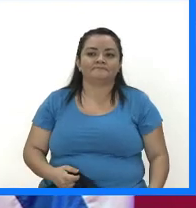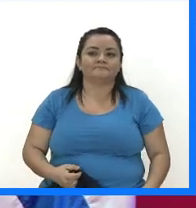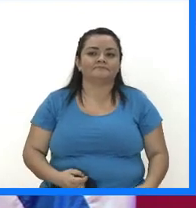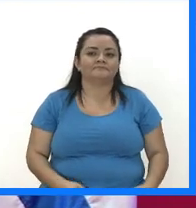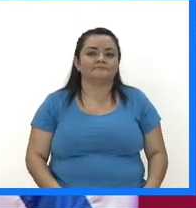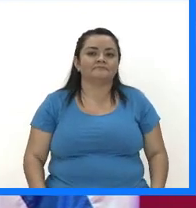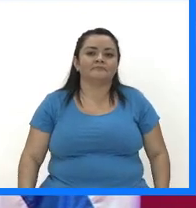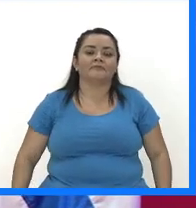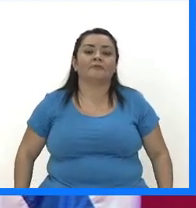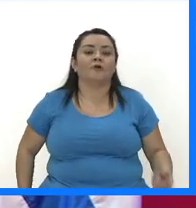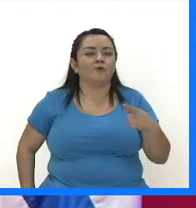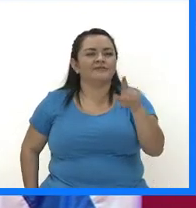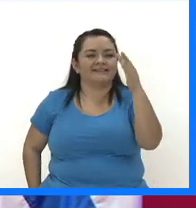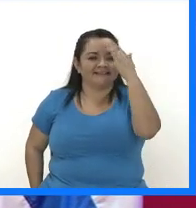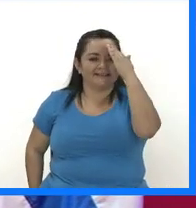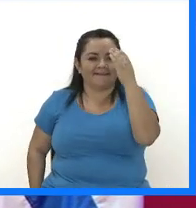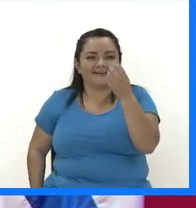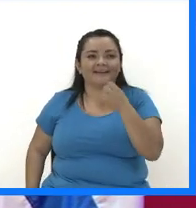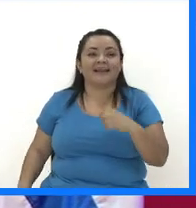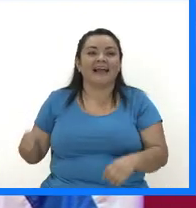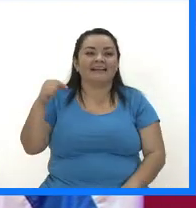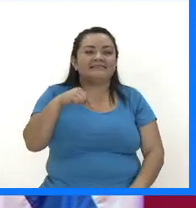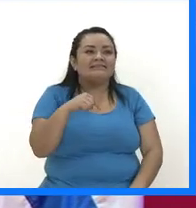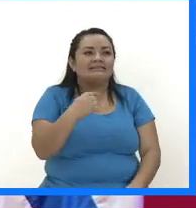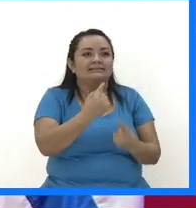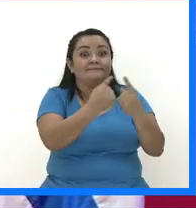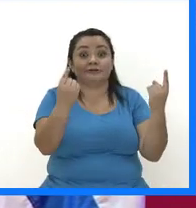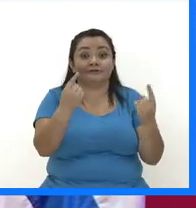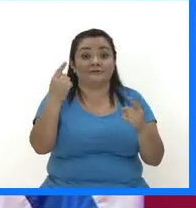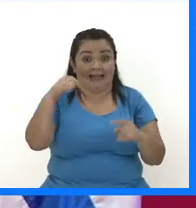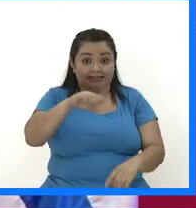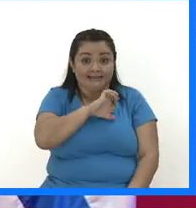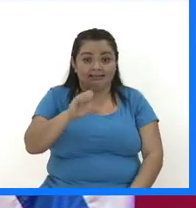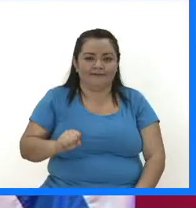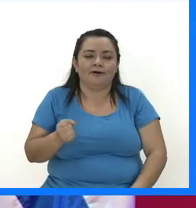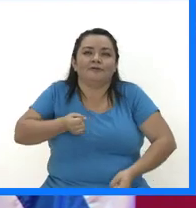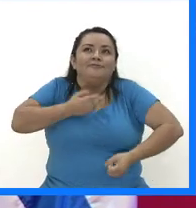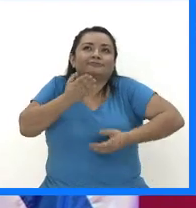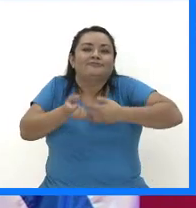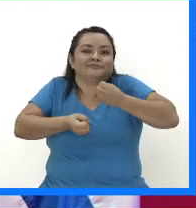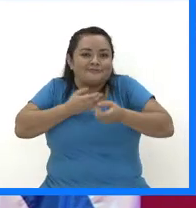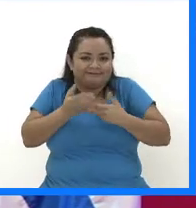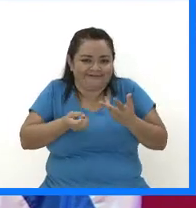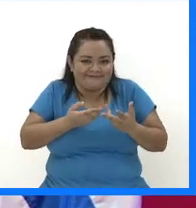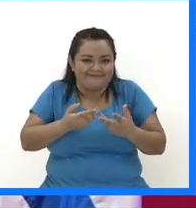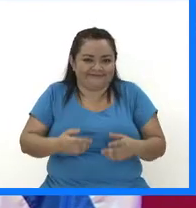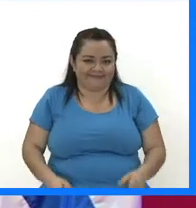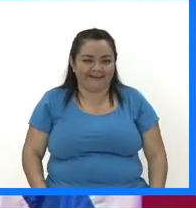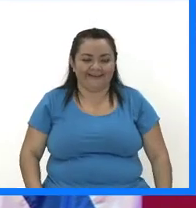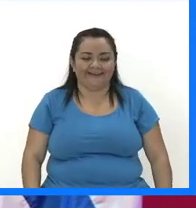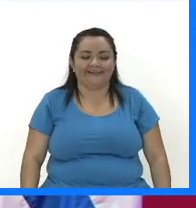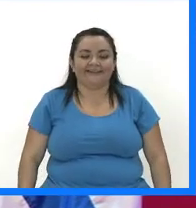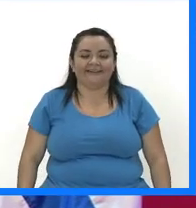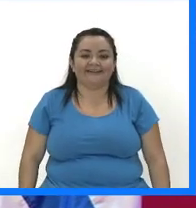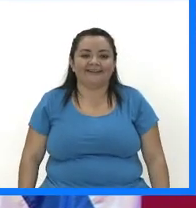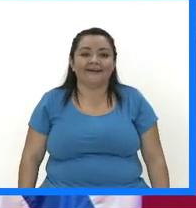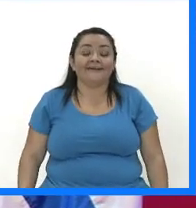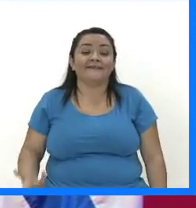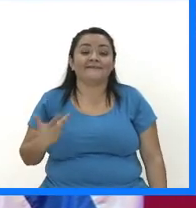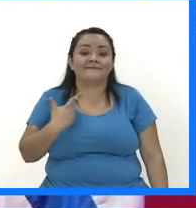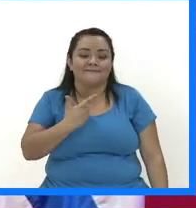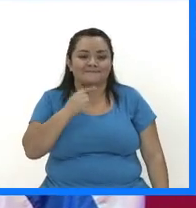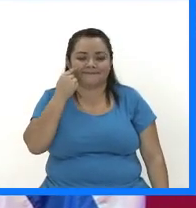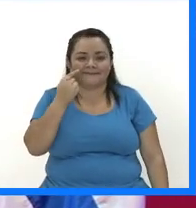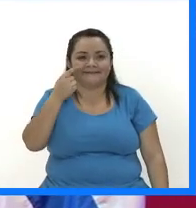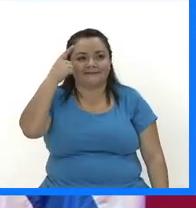cuántos de ustedes conocen de poesía salvadoreña eso sí marcas de cerveza la pueden todas pero bueno vamos al